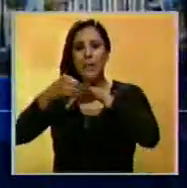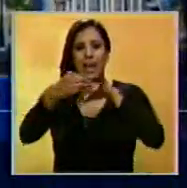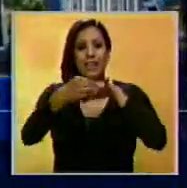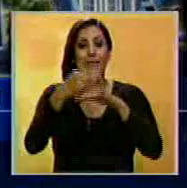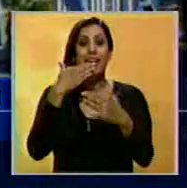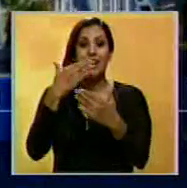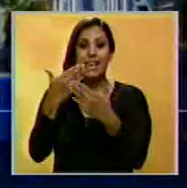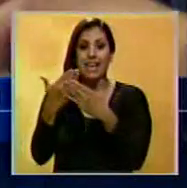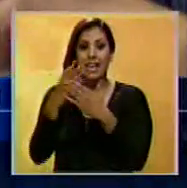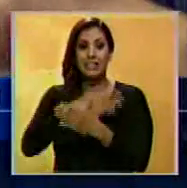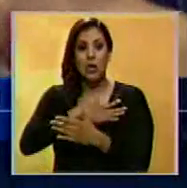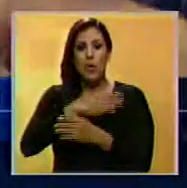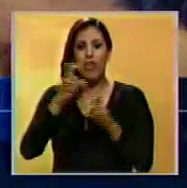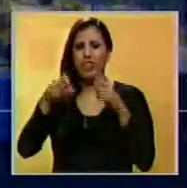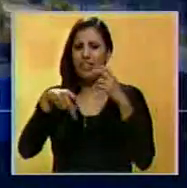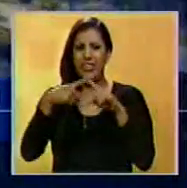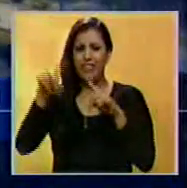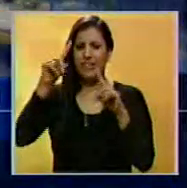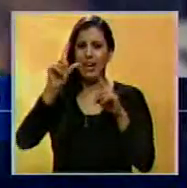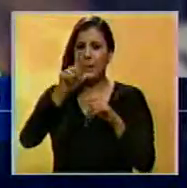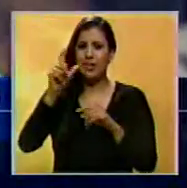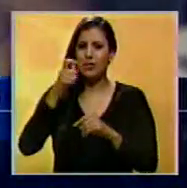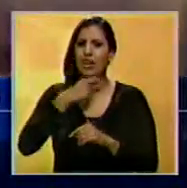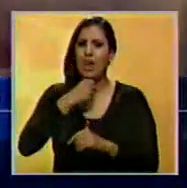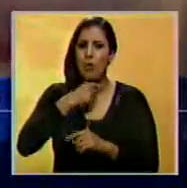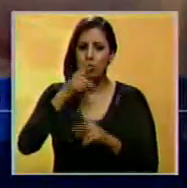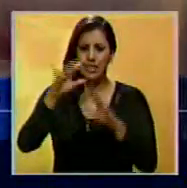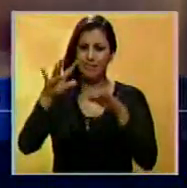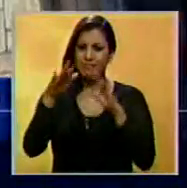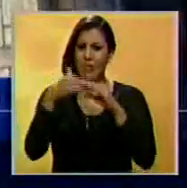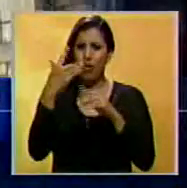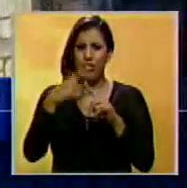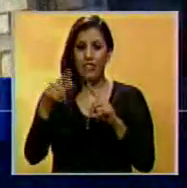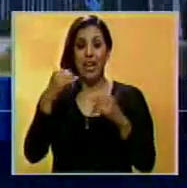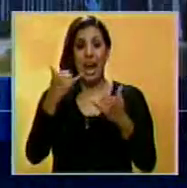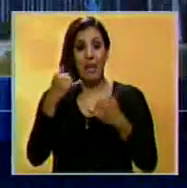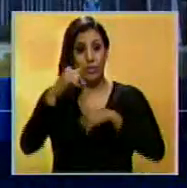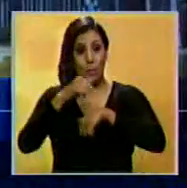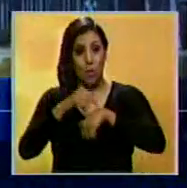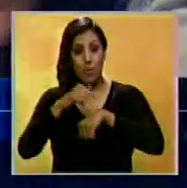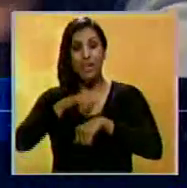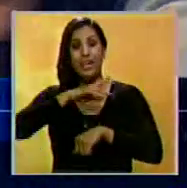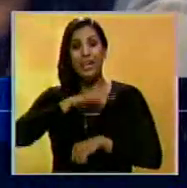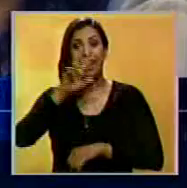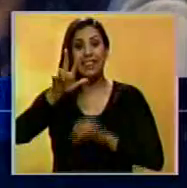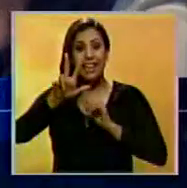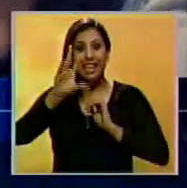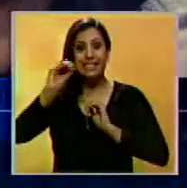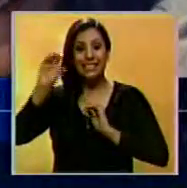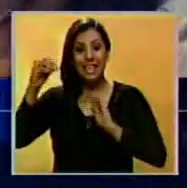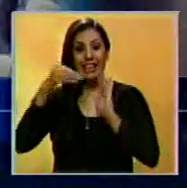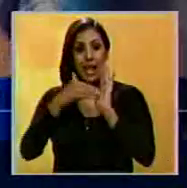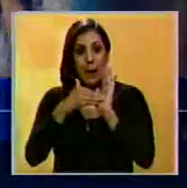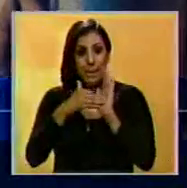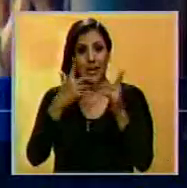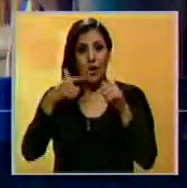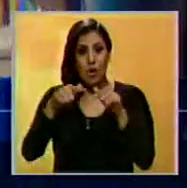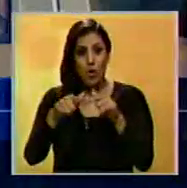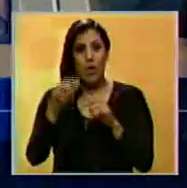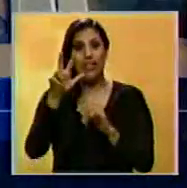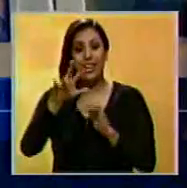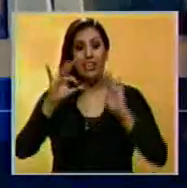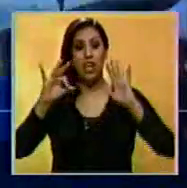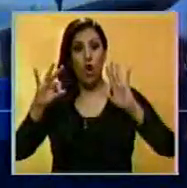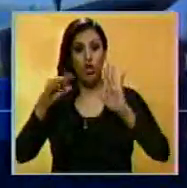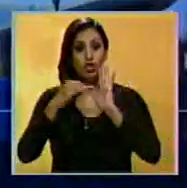a su originalidad se ha robado los corazones de sus seguidores. Hasta el momento, el clip cuenta con más de 300.000 reproducciones y